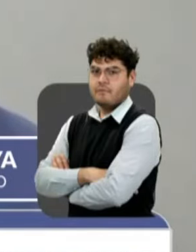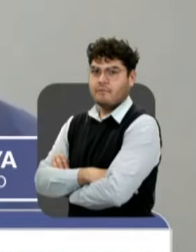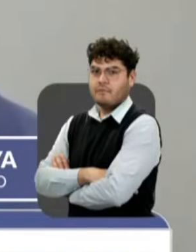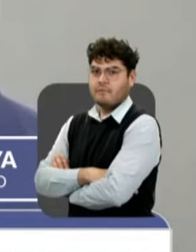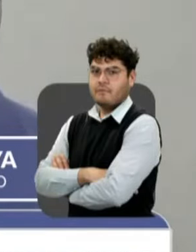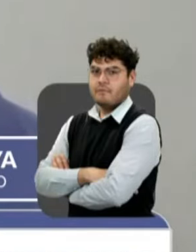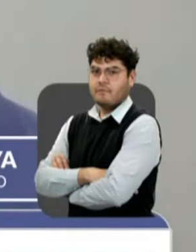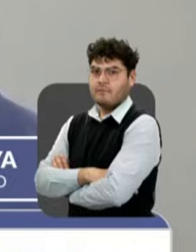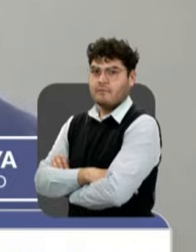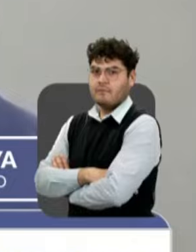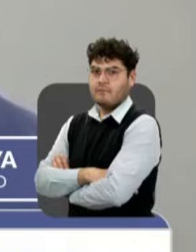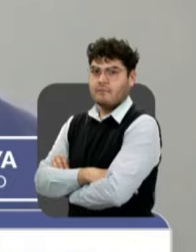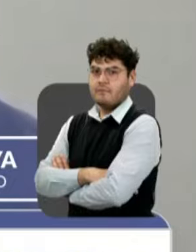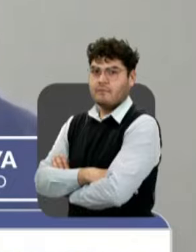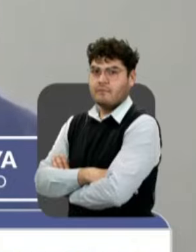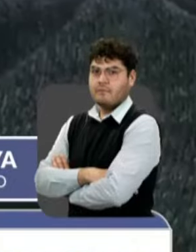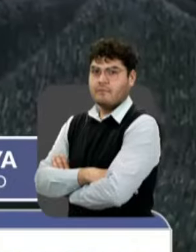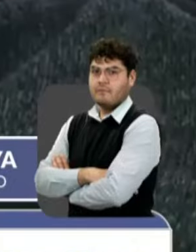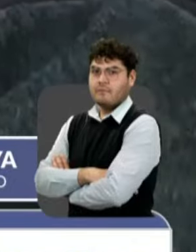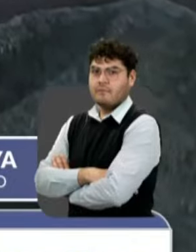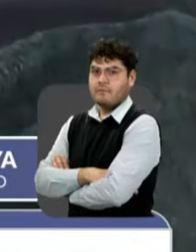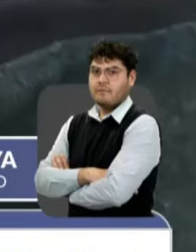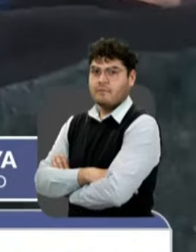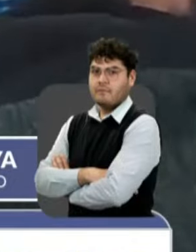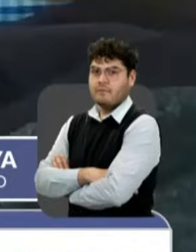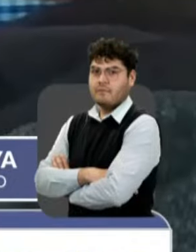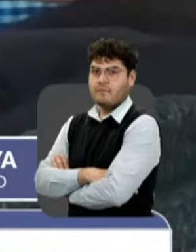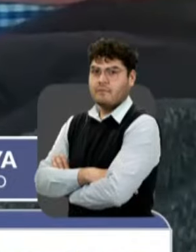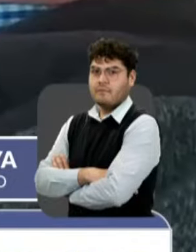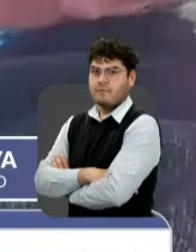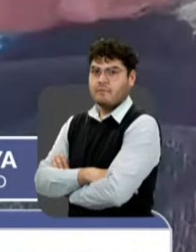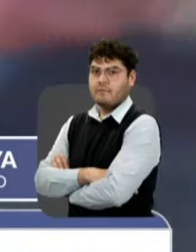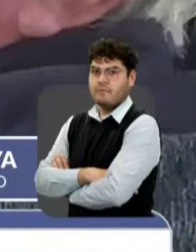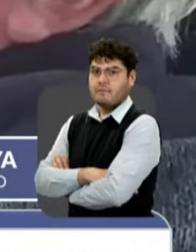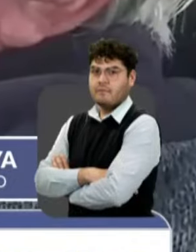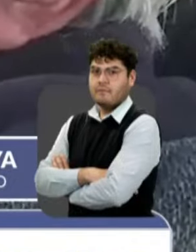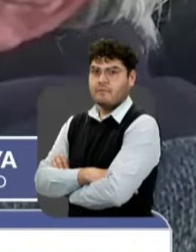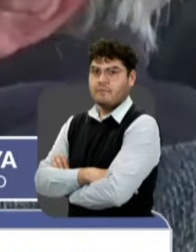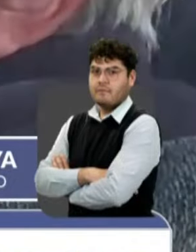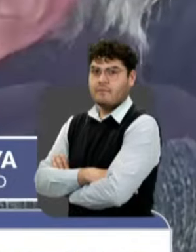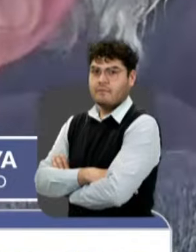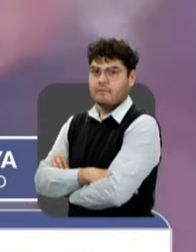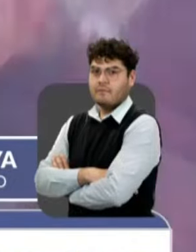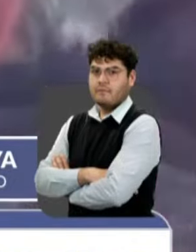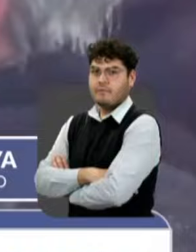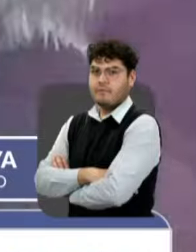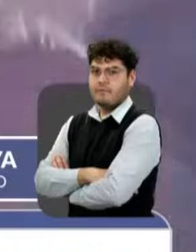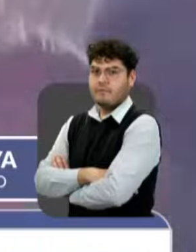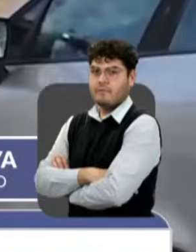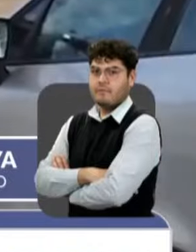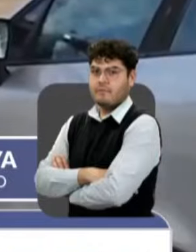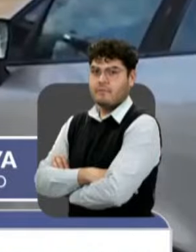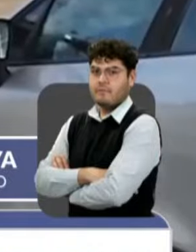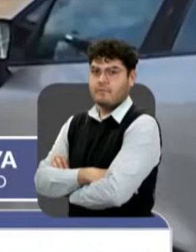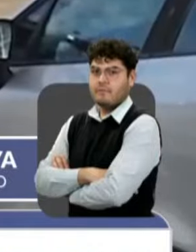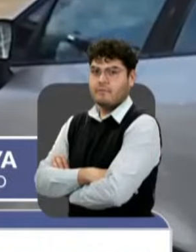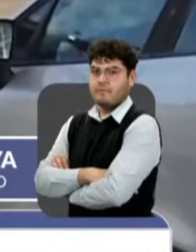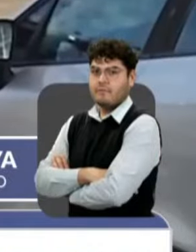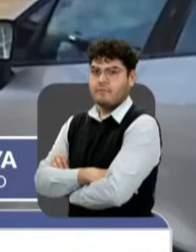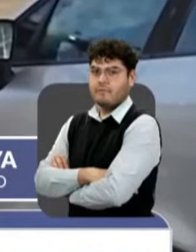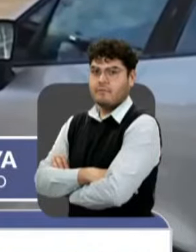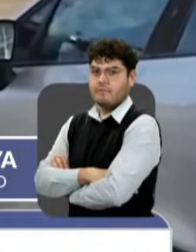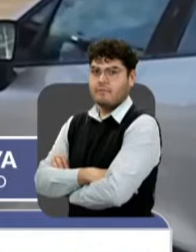de San Fernando que decidió que macaya debería Volver al complejo penitenciario de rancagua esto entonces fue